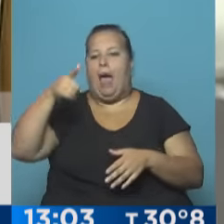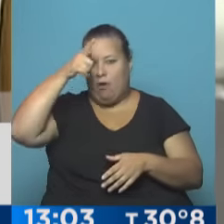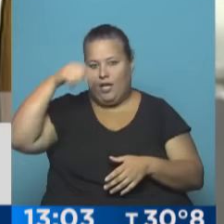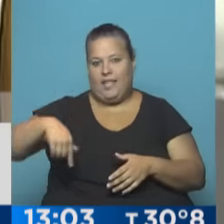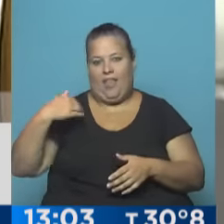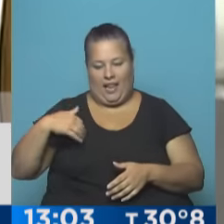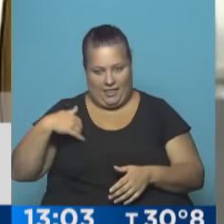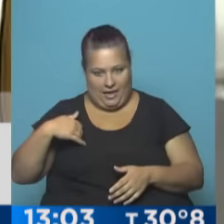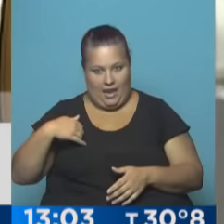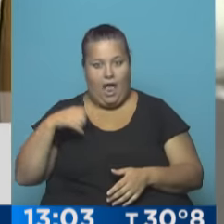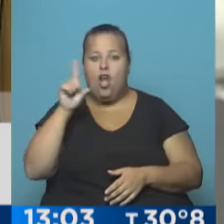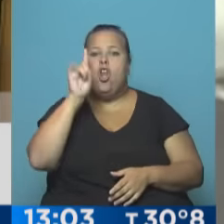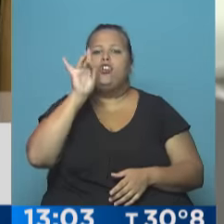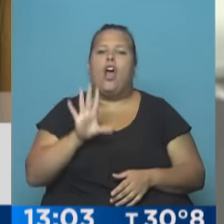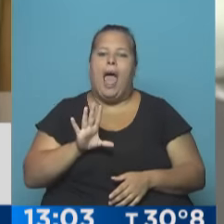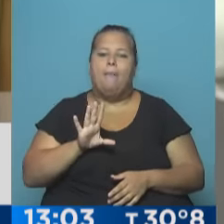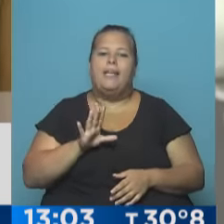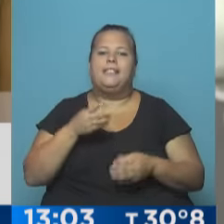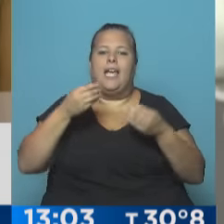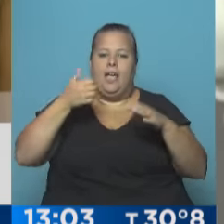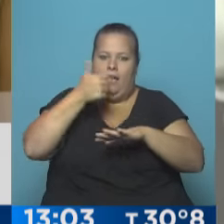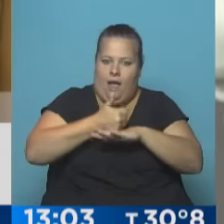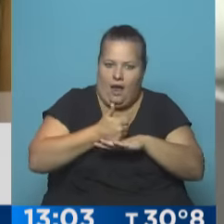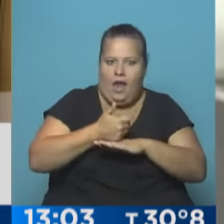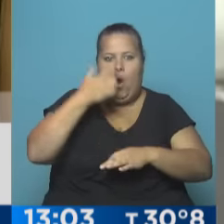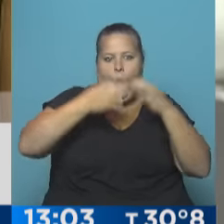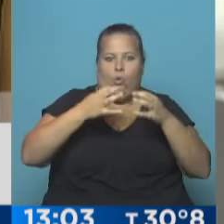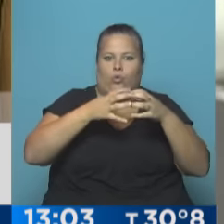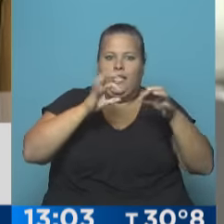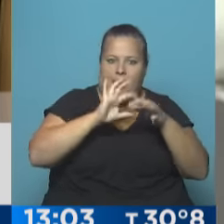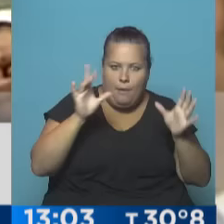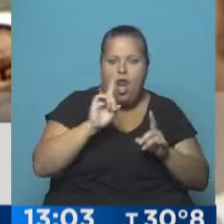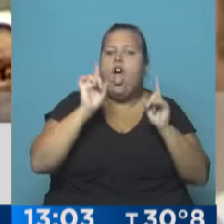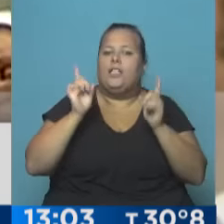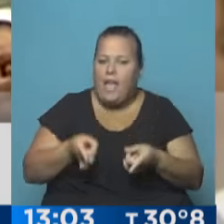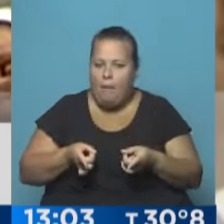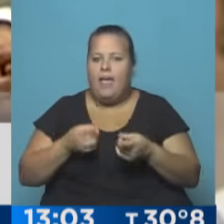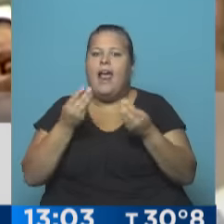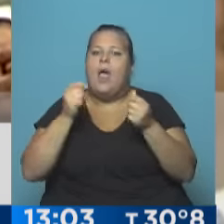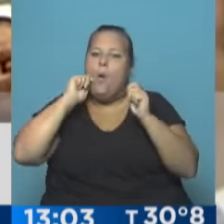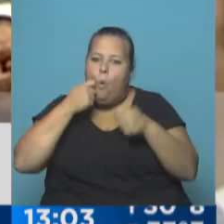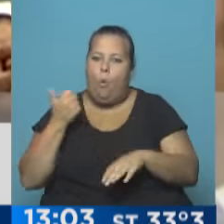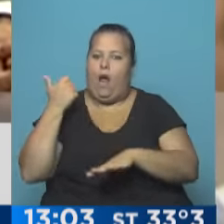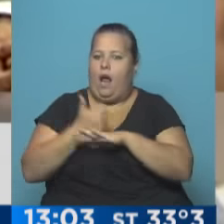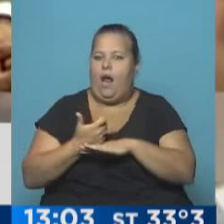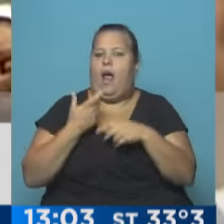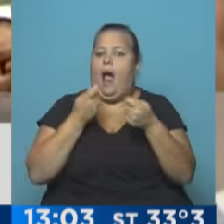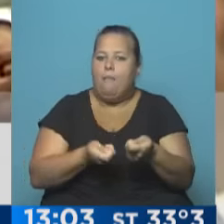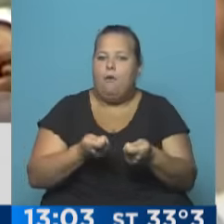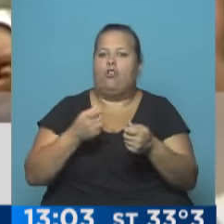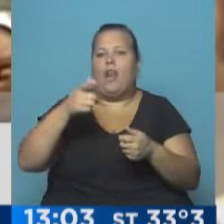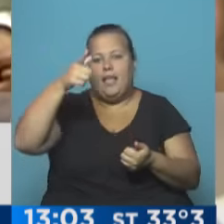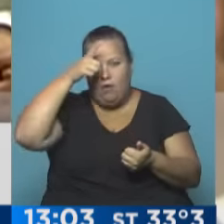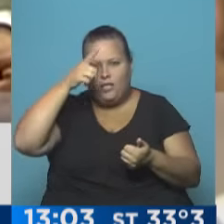país No solo la calidad y la presencia de una justicia independiente sino la calidad y la presencia de Nuestra